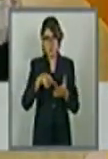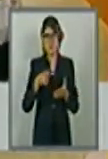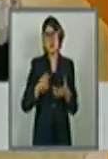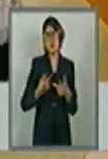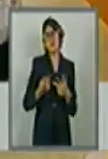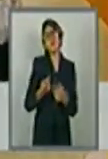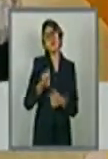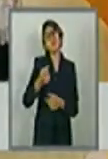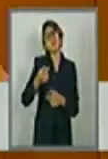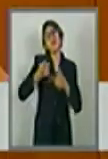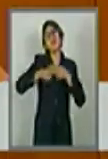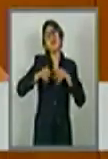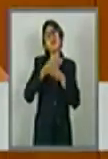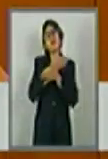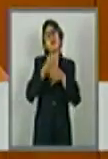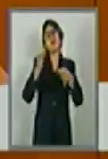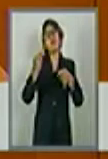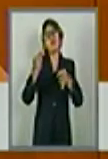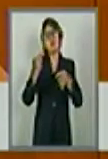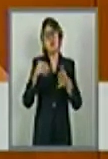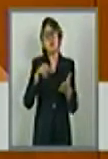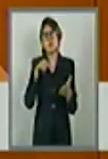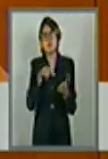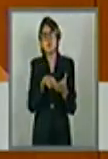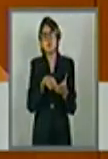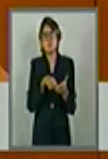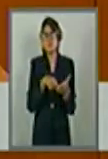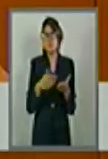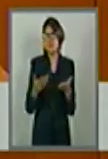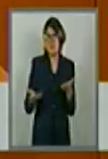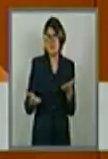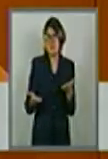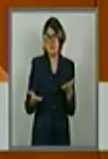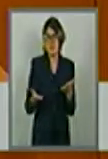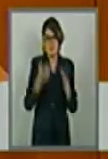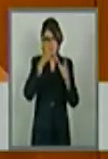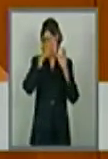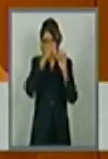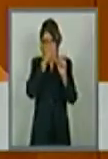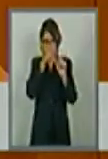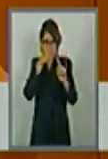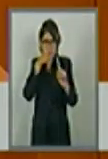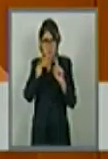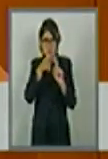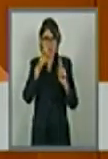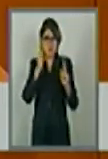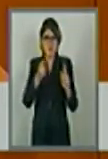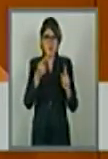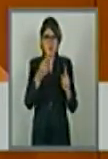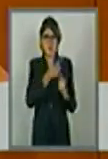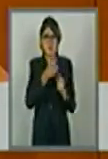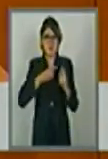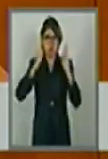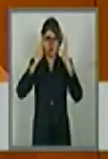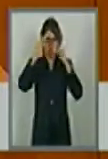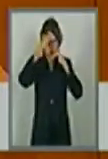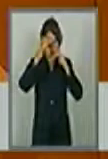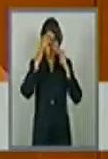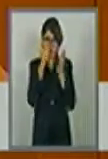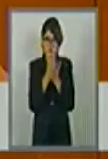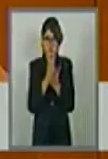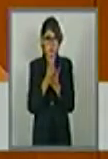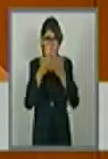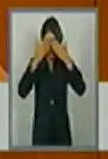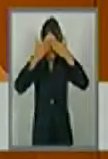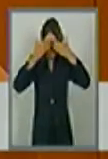este planteamiento, que el punto de acuerdo debía de ser mucho más amplio, no restringirse